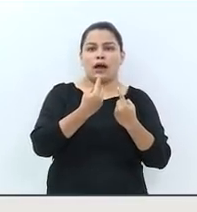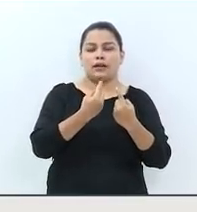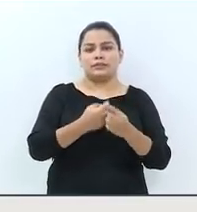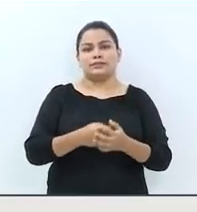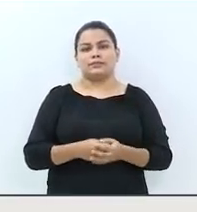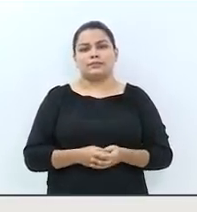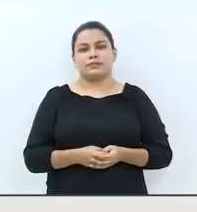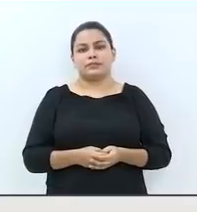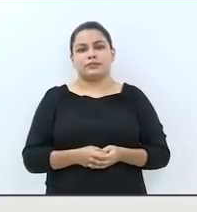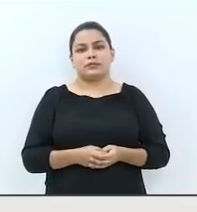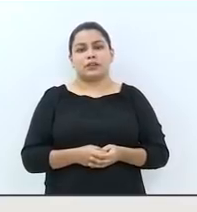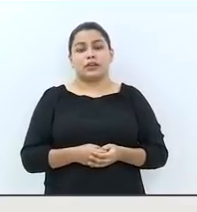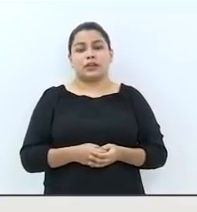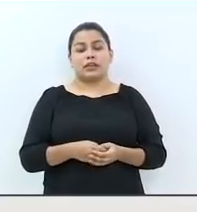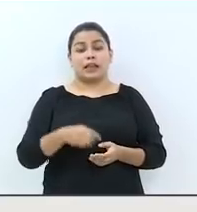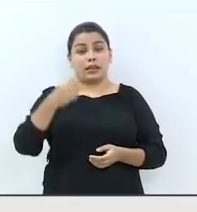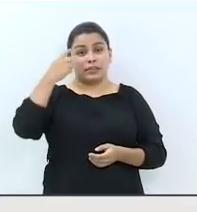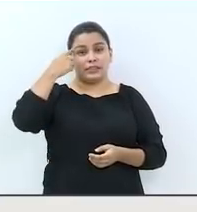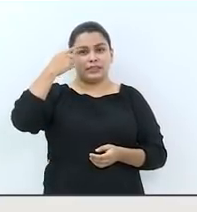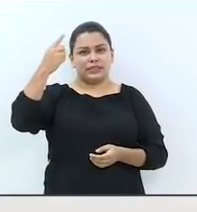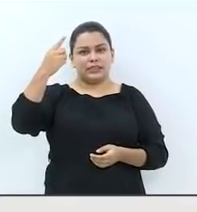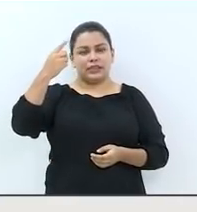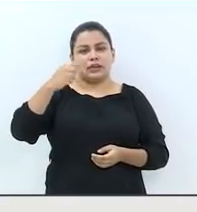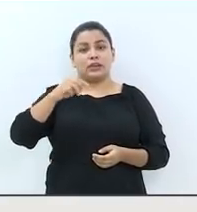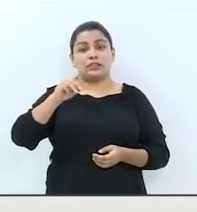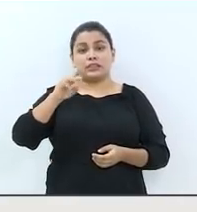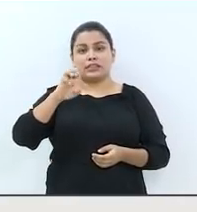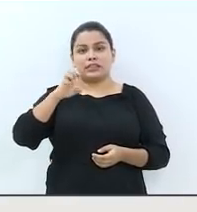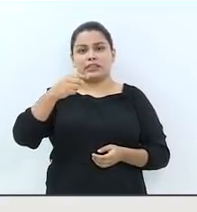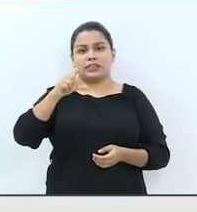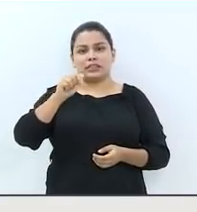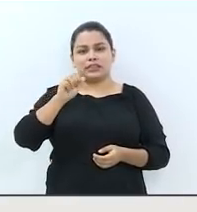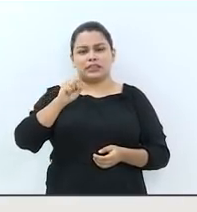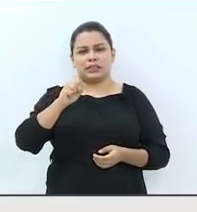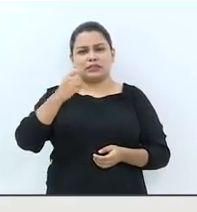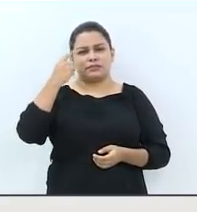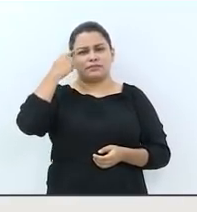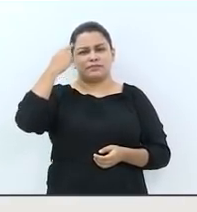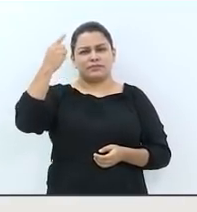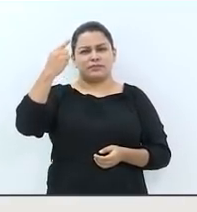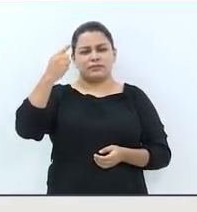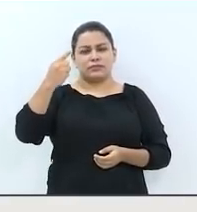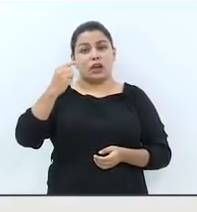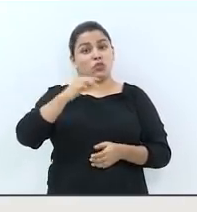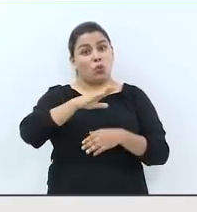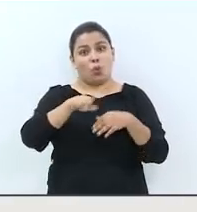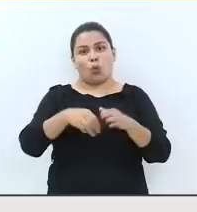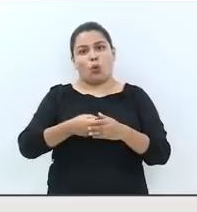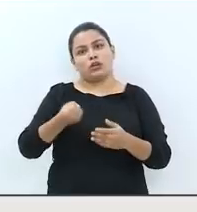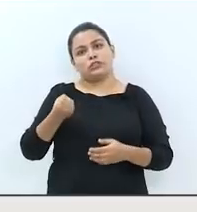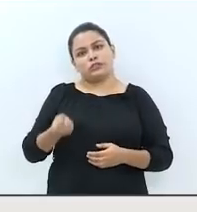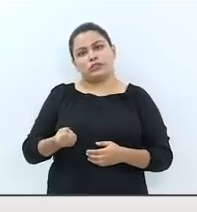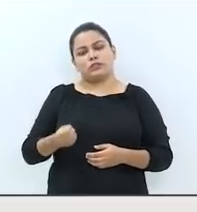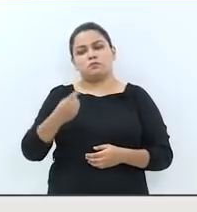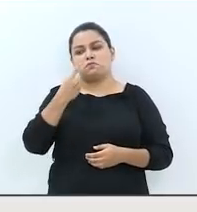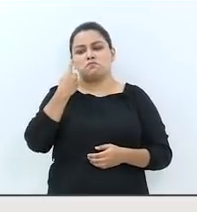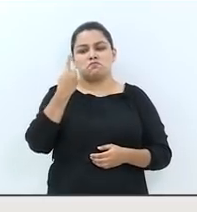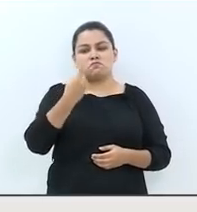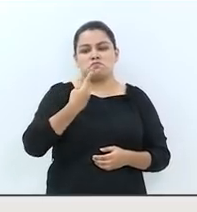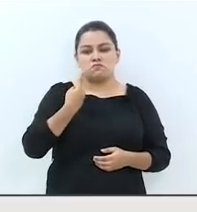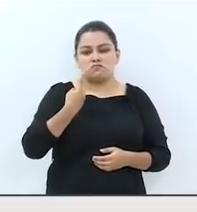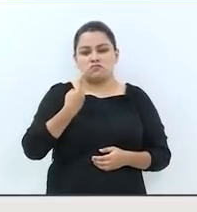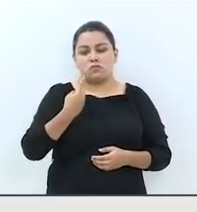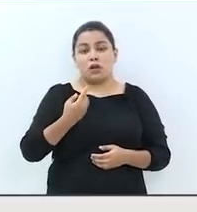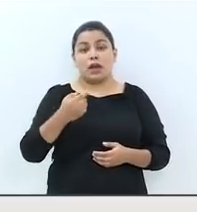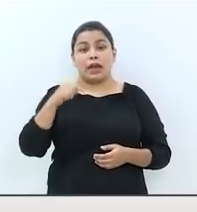porque dentro de esta idea de dar voz y perspectiva a las y los estudiantes, buscamos